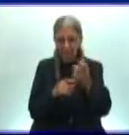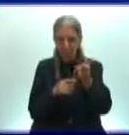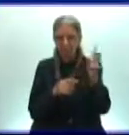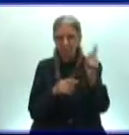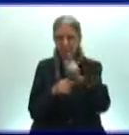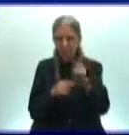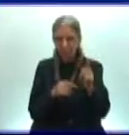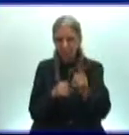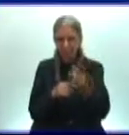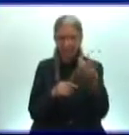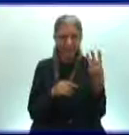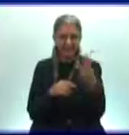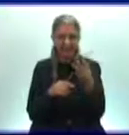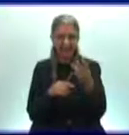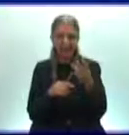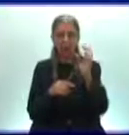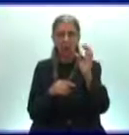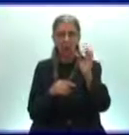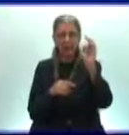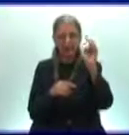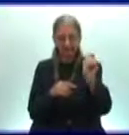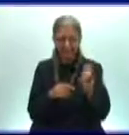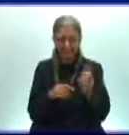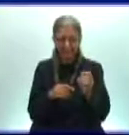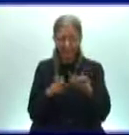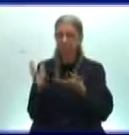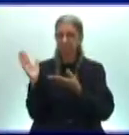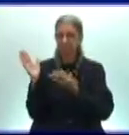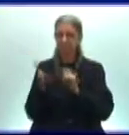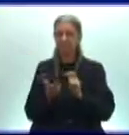3 átomos de oxígeno.